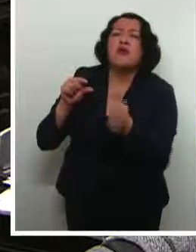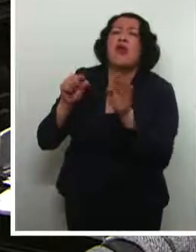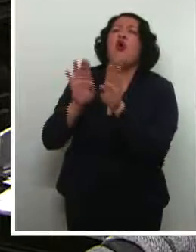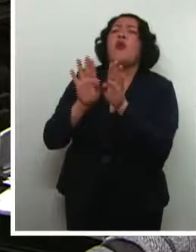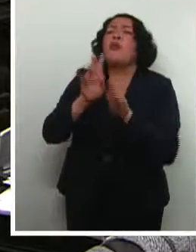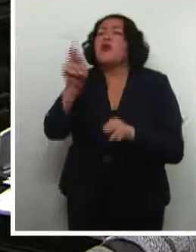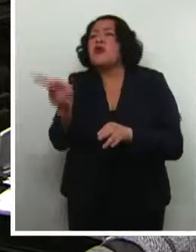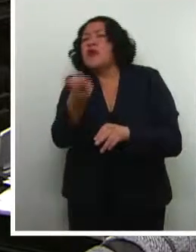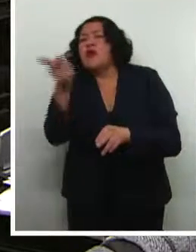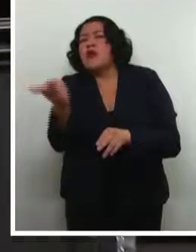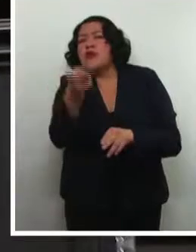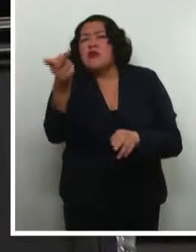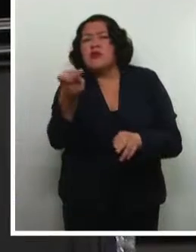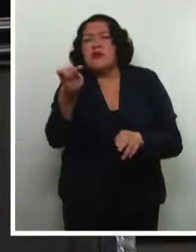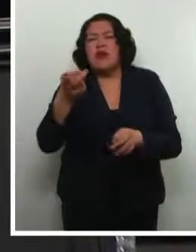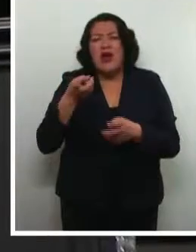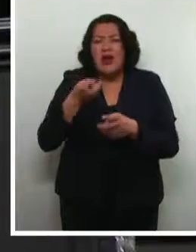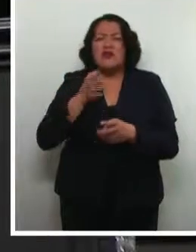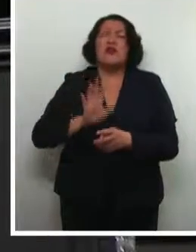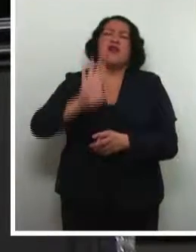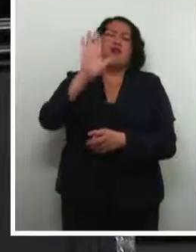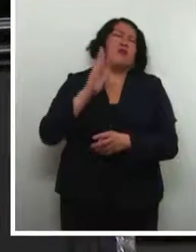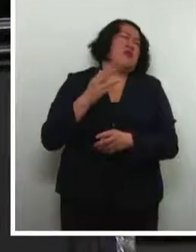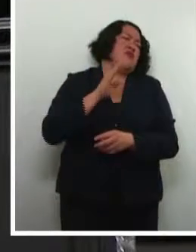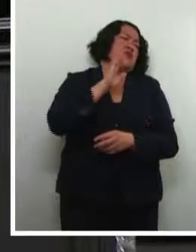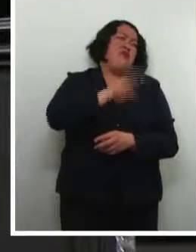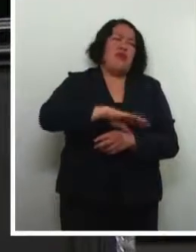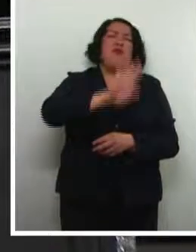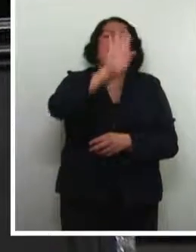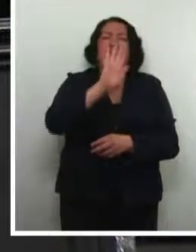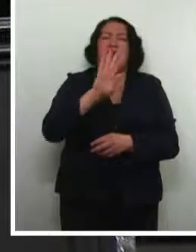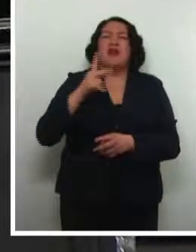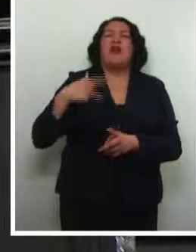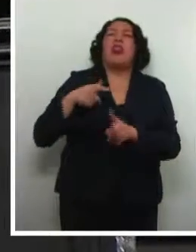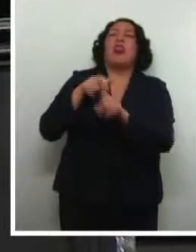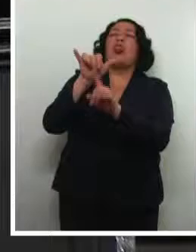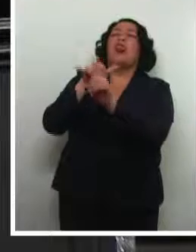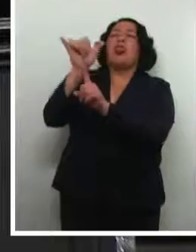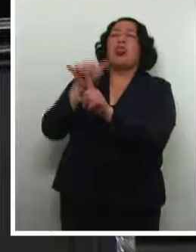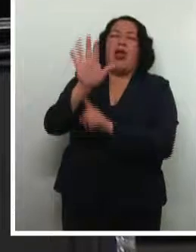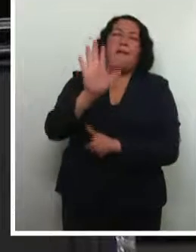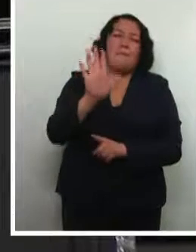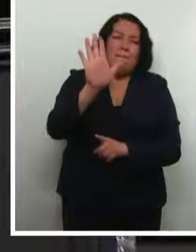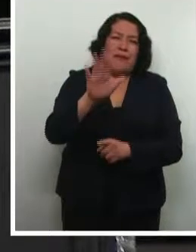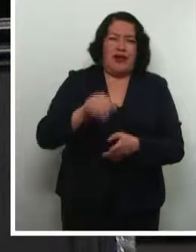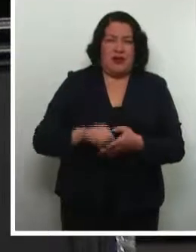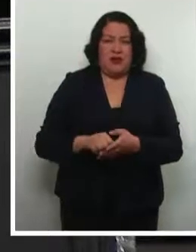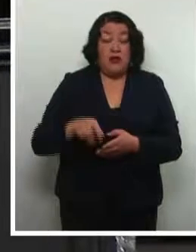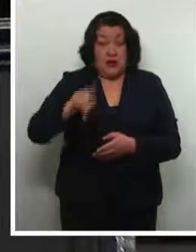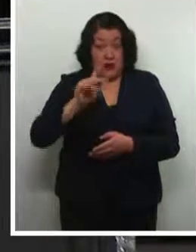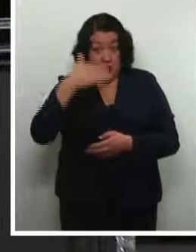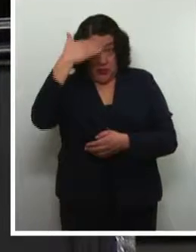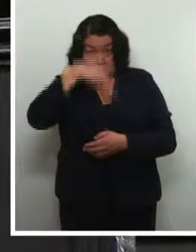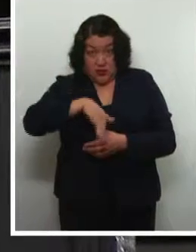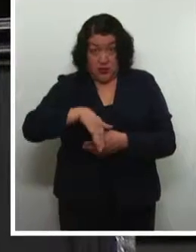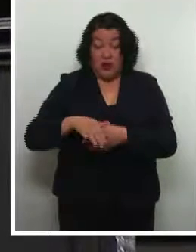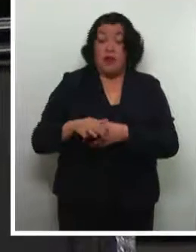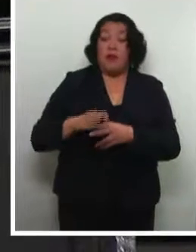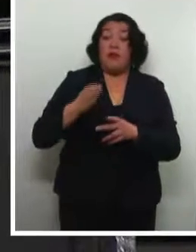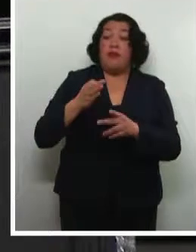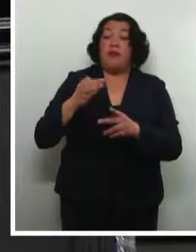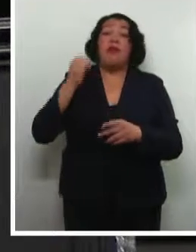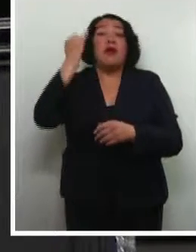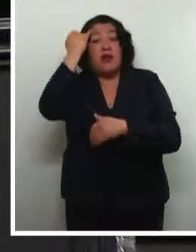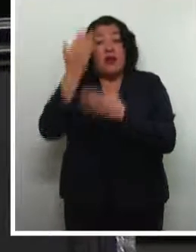materias objeto del procedimiento participativo los define un funcionario público y no